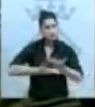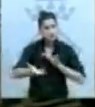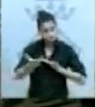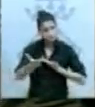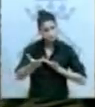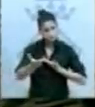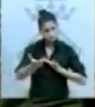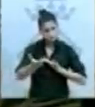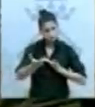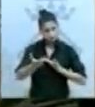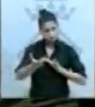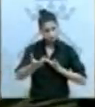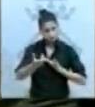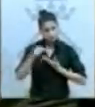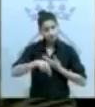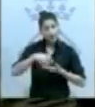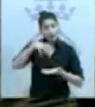albergue en el Casal Ernest Lluch.